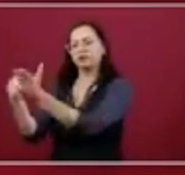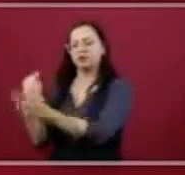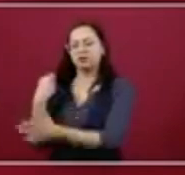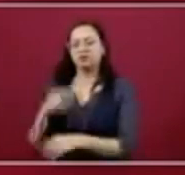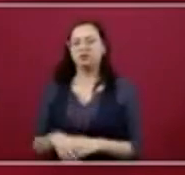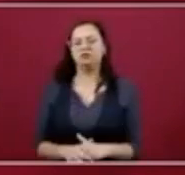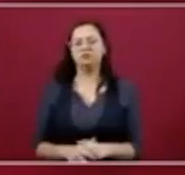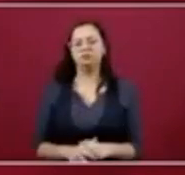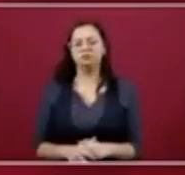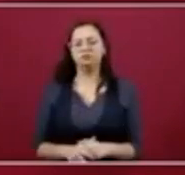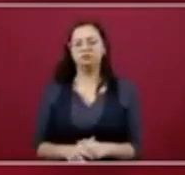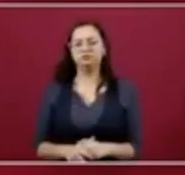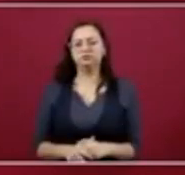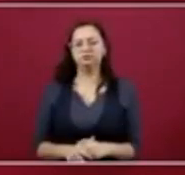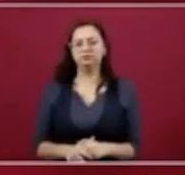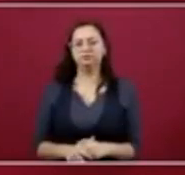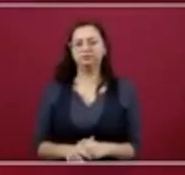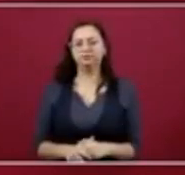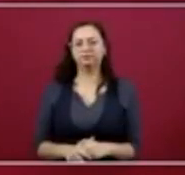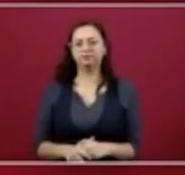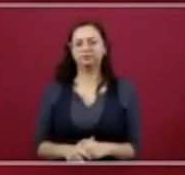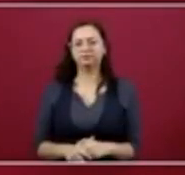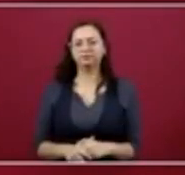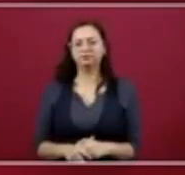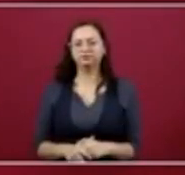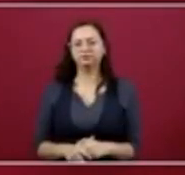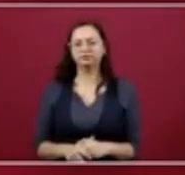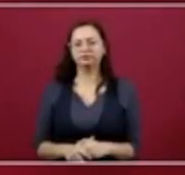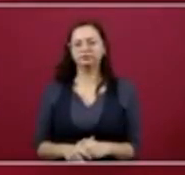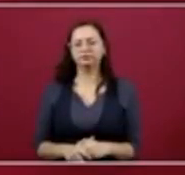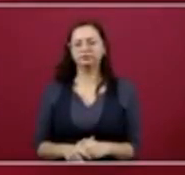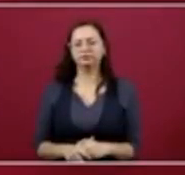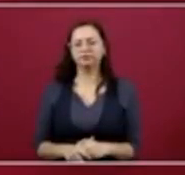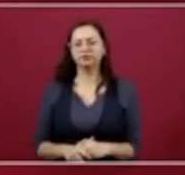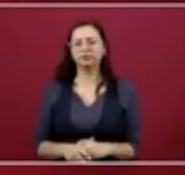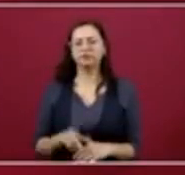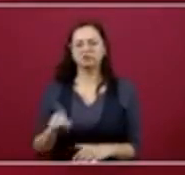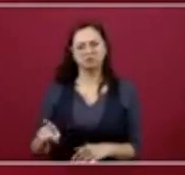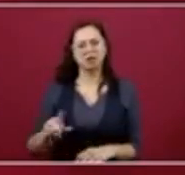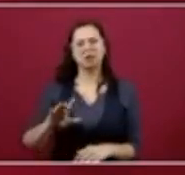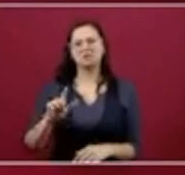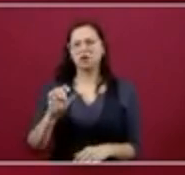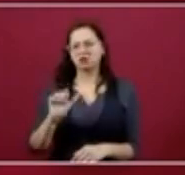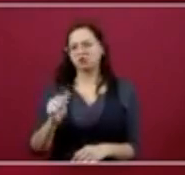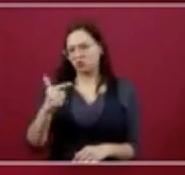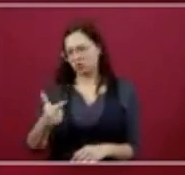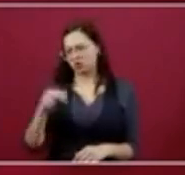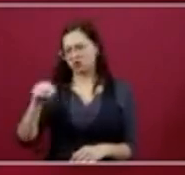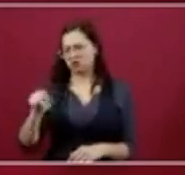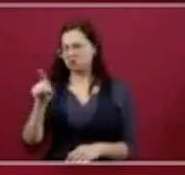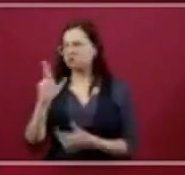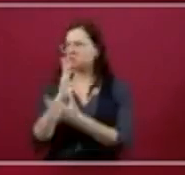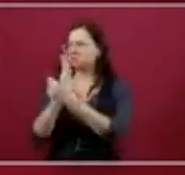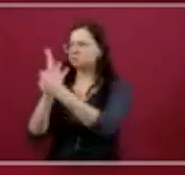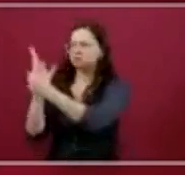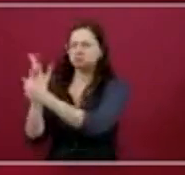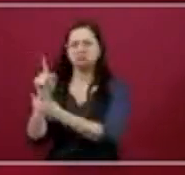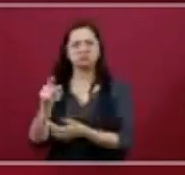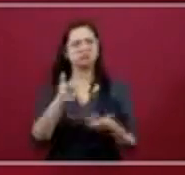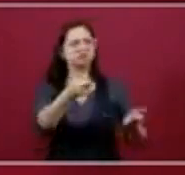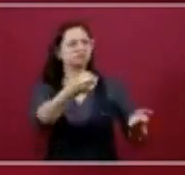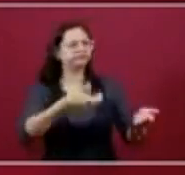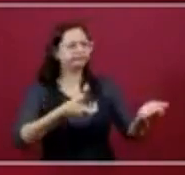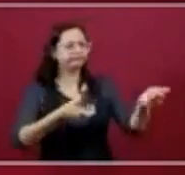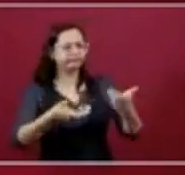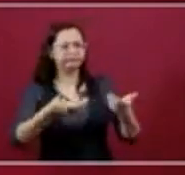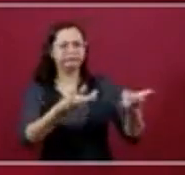El archivo, obviamente que puede recibirlo sin ningún problema. Vamos a llevar un proceso archivístico